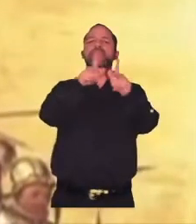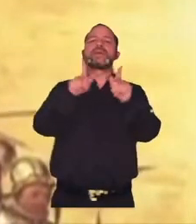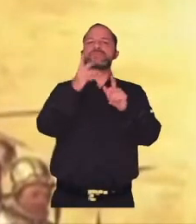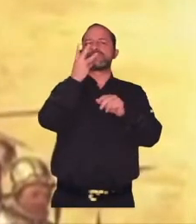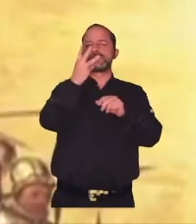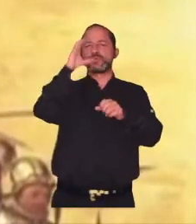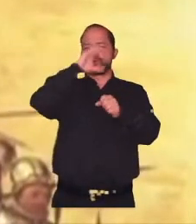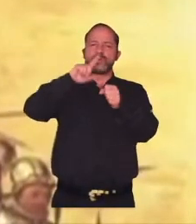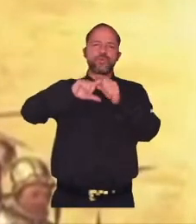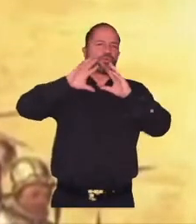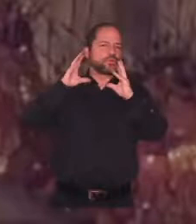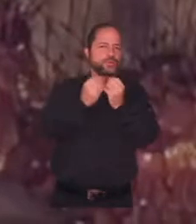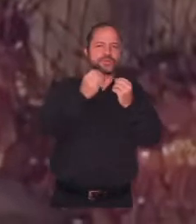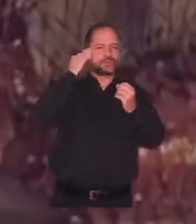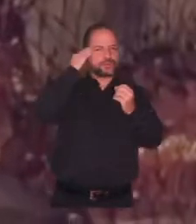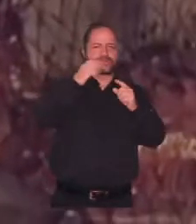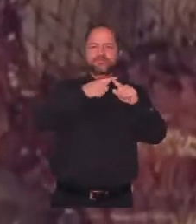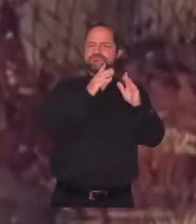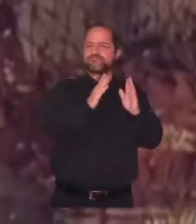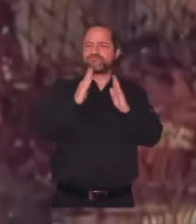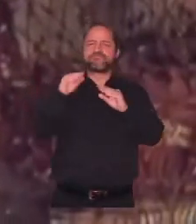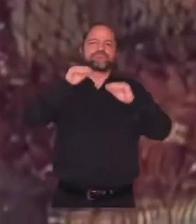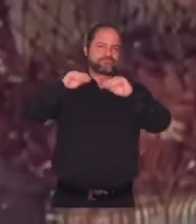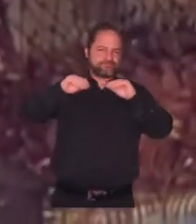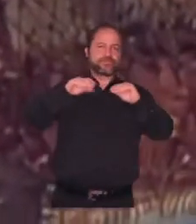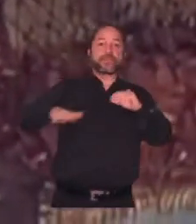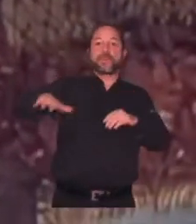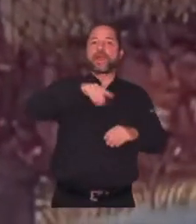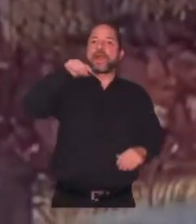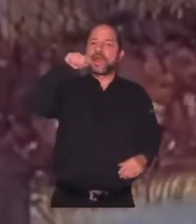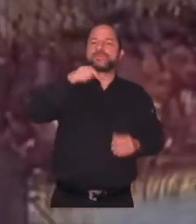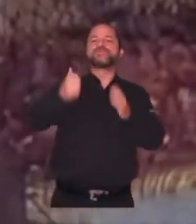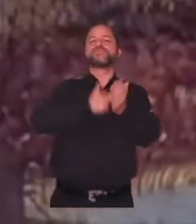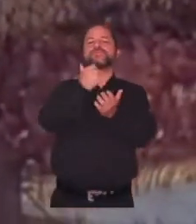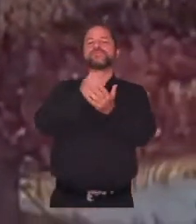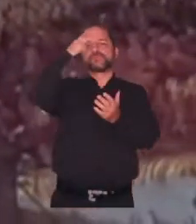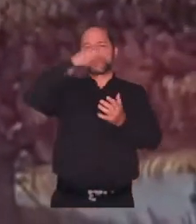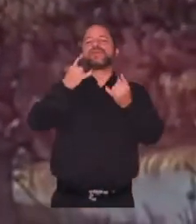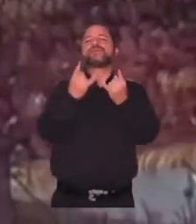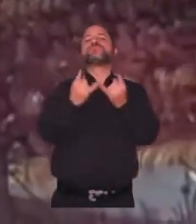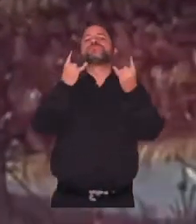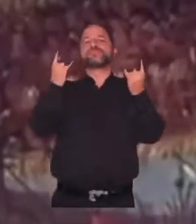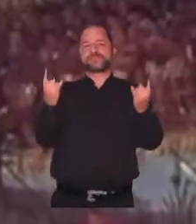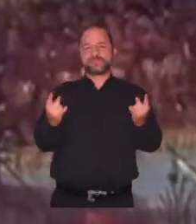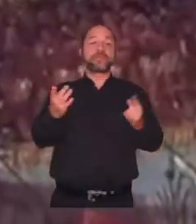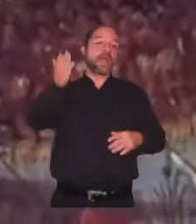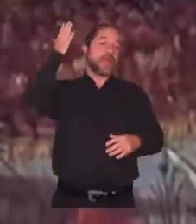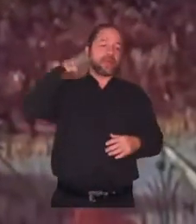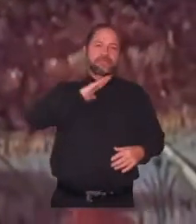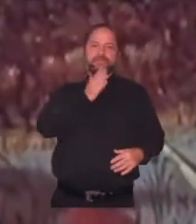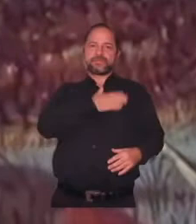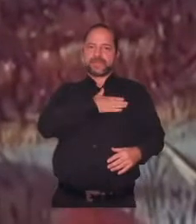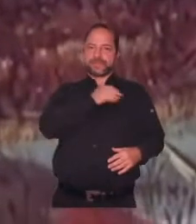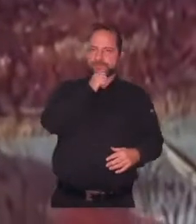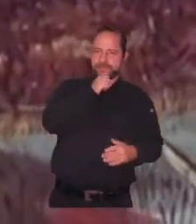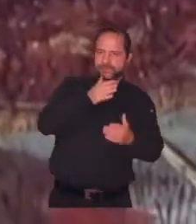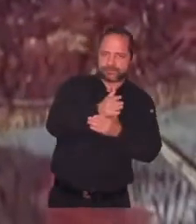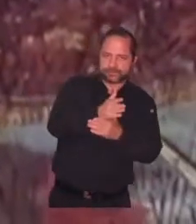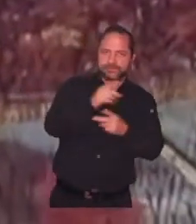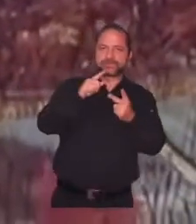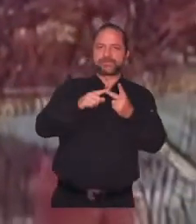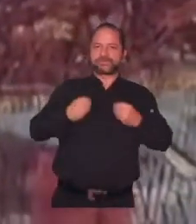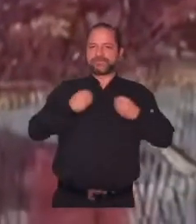señor su plato año pronto la guerra de conquista convirtió los alrededores los lagos y las calzadas